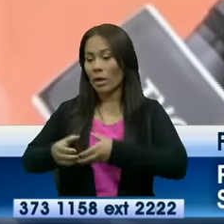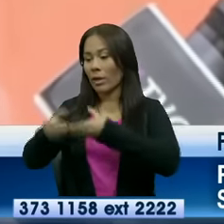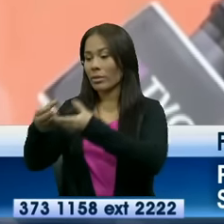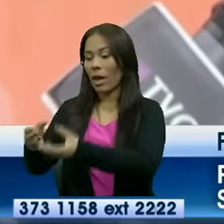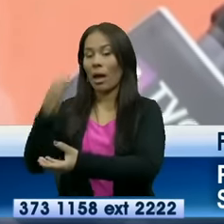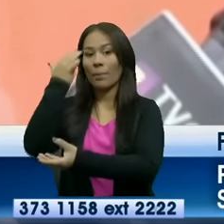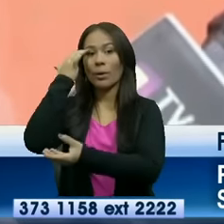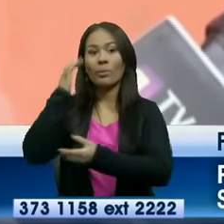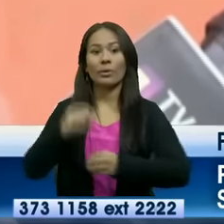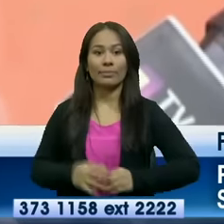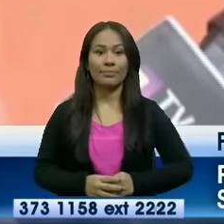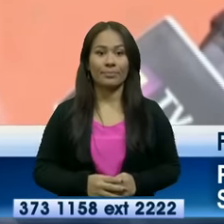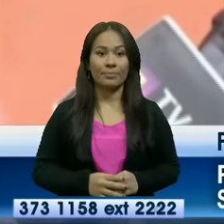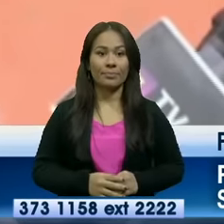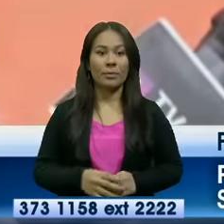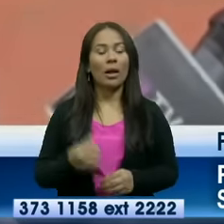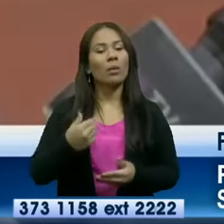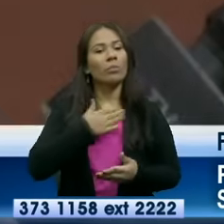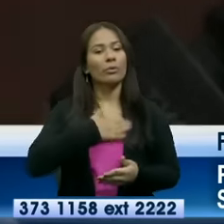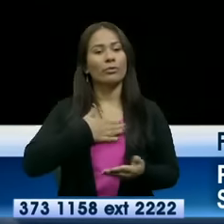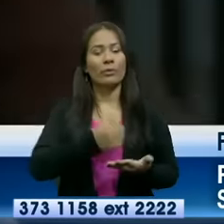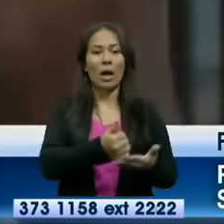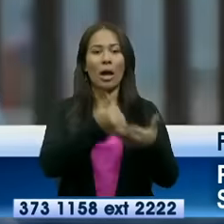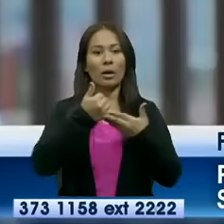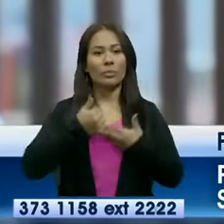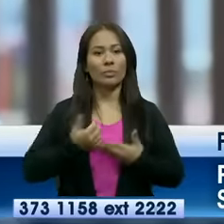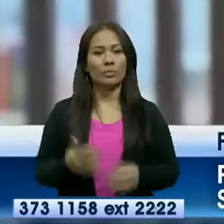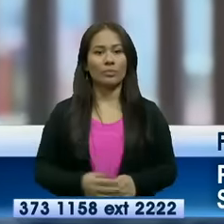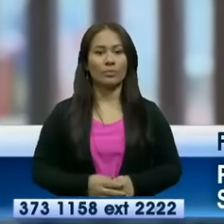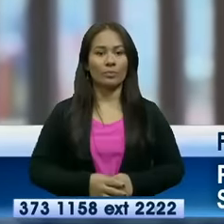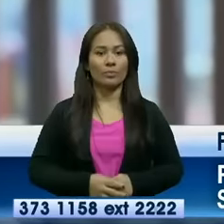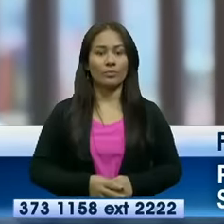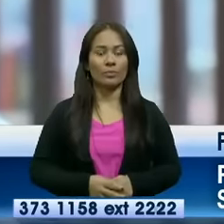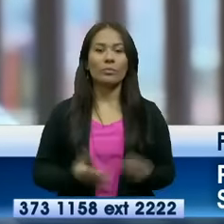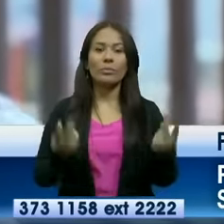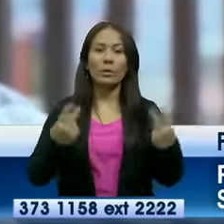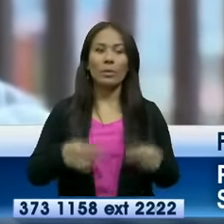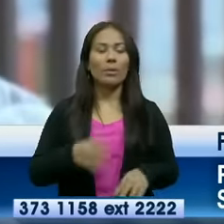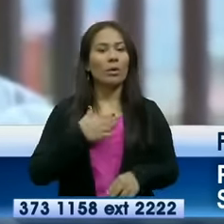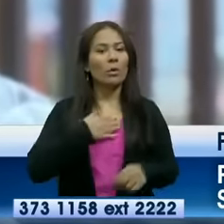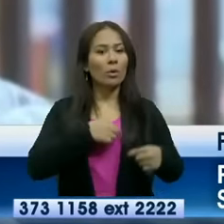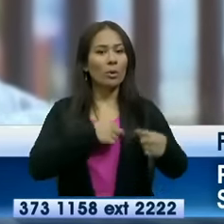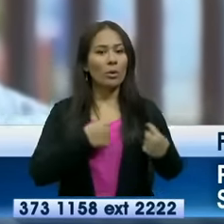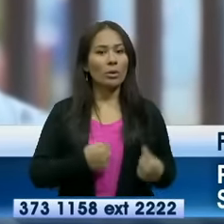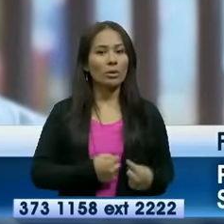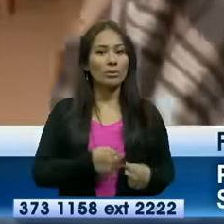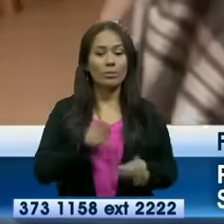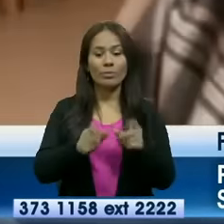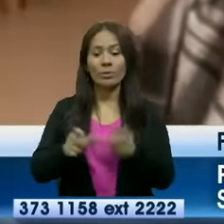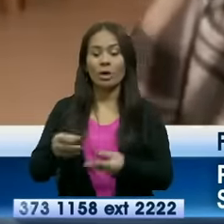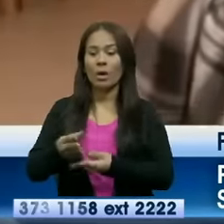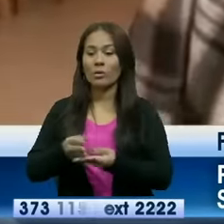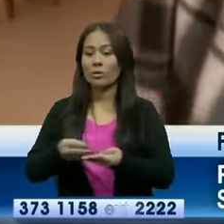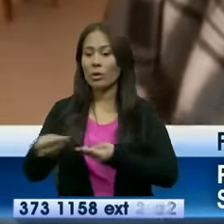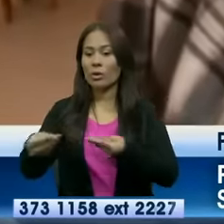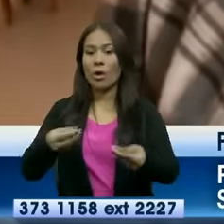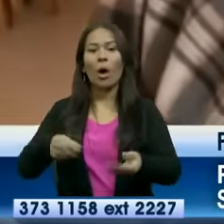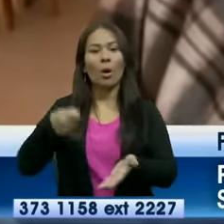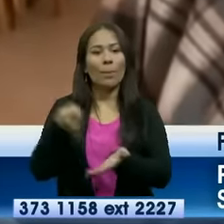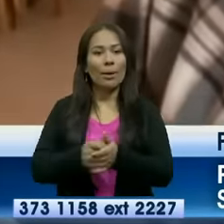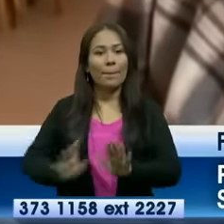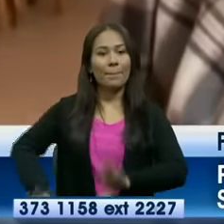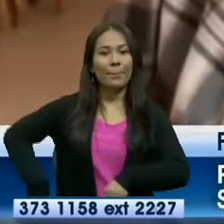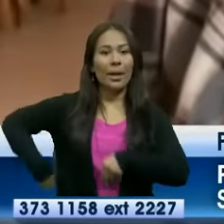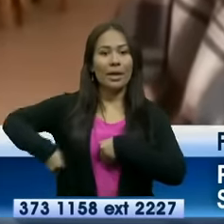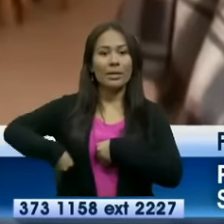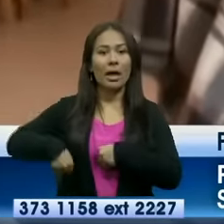institución que nos ayude con eso también sería bueno. Tienen la esperanza en el corazón solidario de los vecinos para poder comprar pañales para el